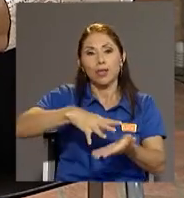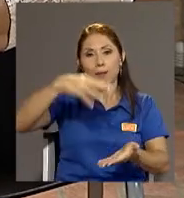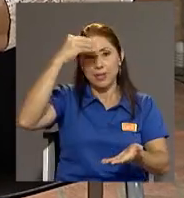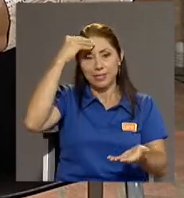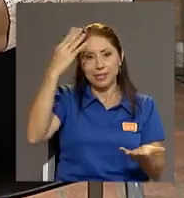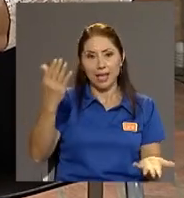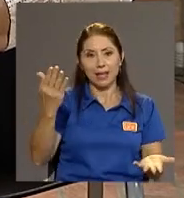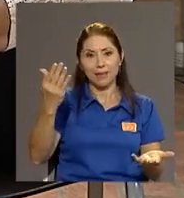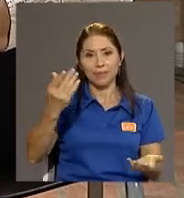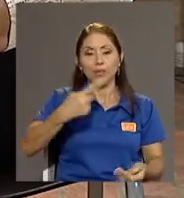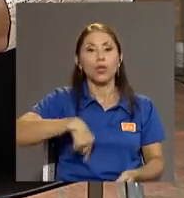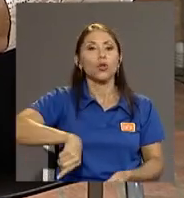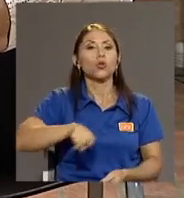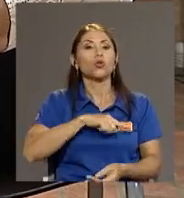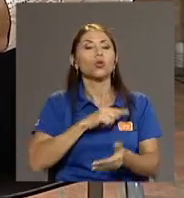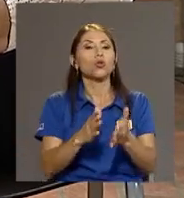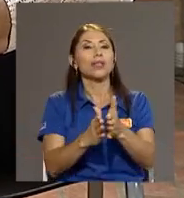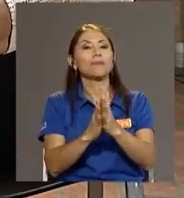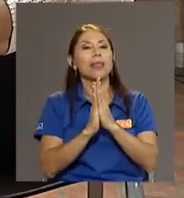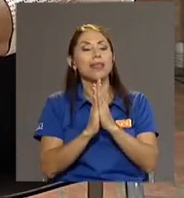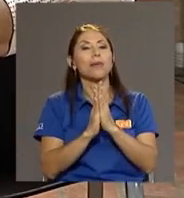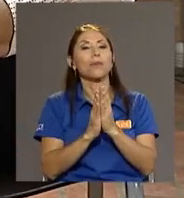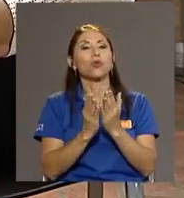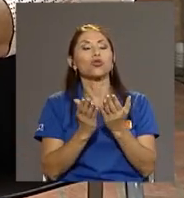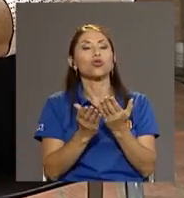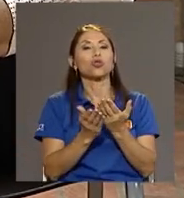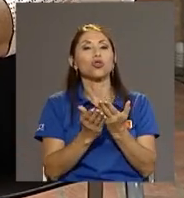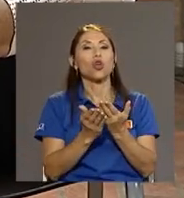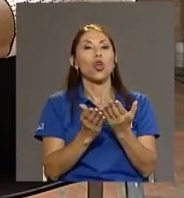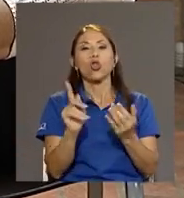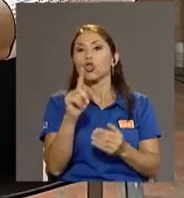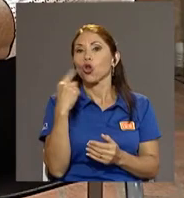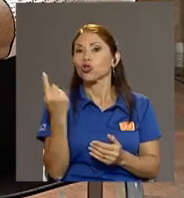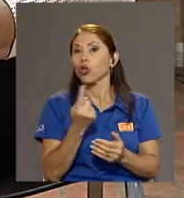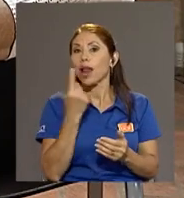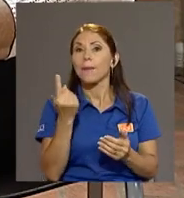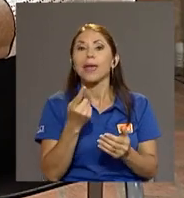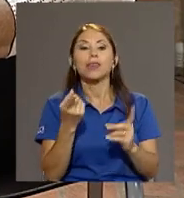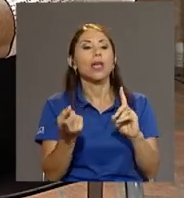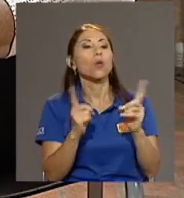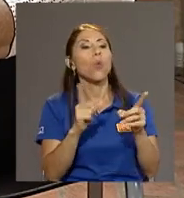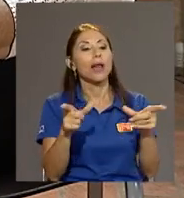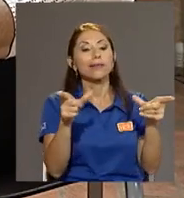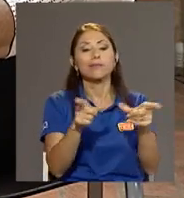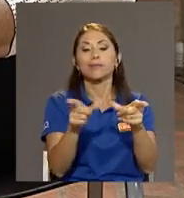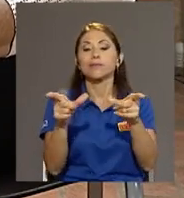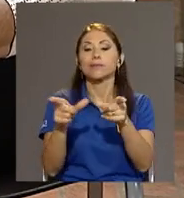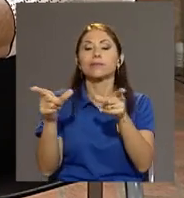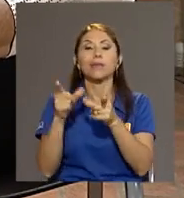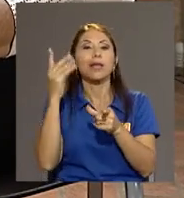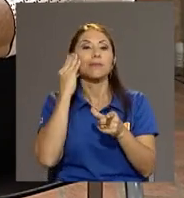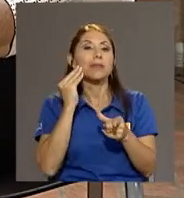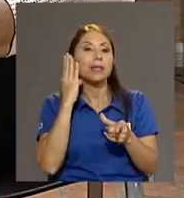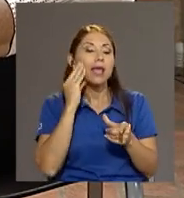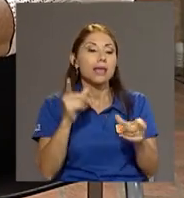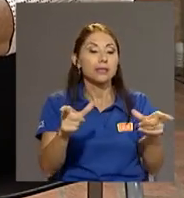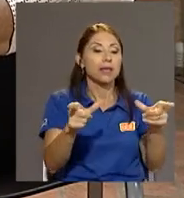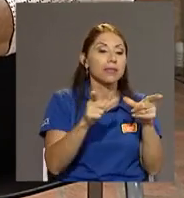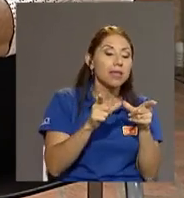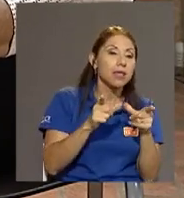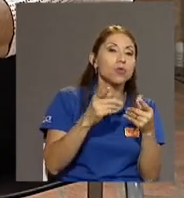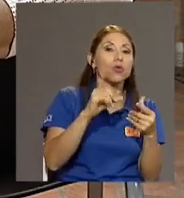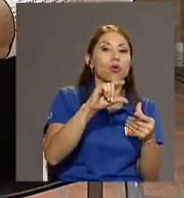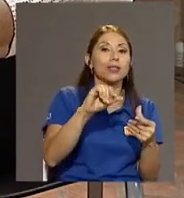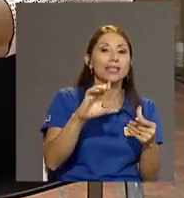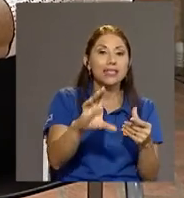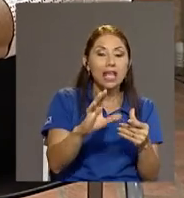les pedimos no solo los atestados académicos correspondientes al nivel de licenciatura,